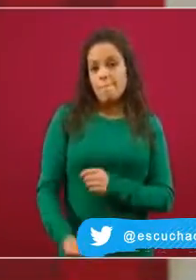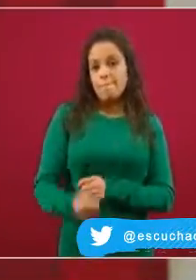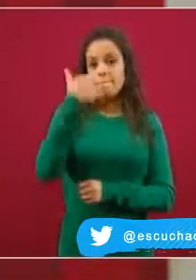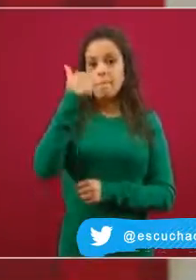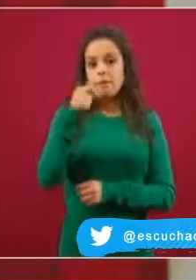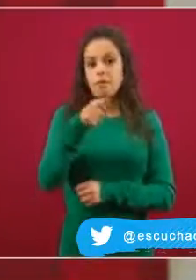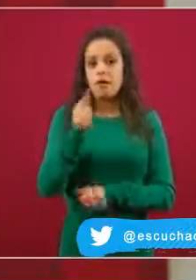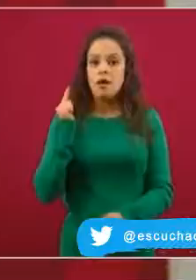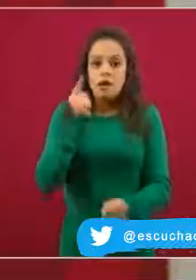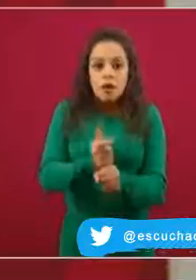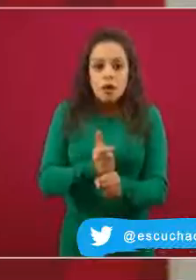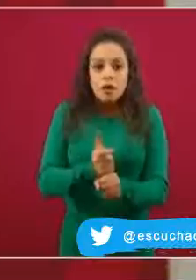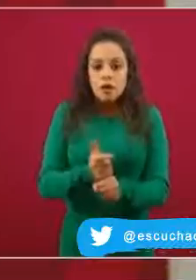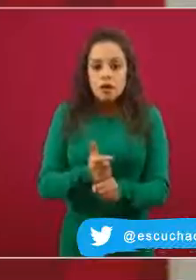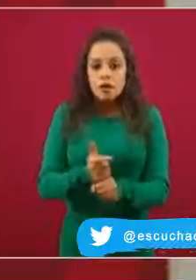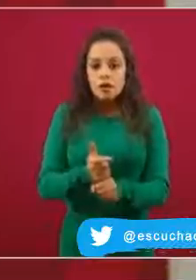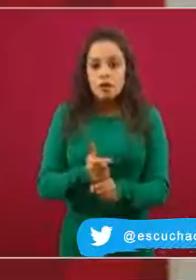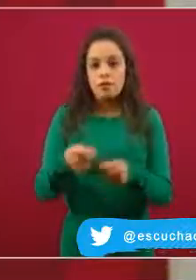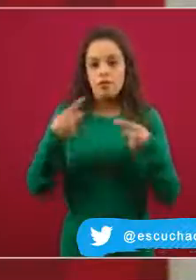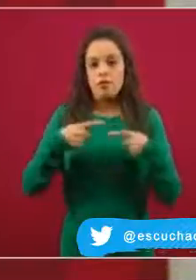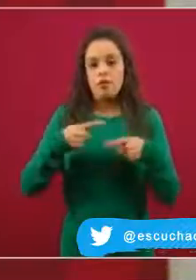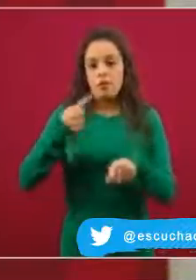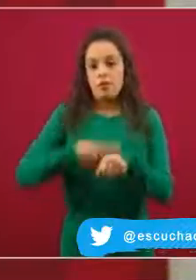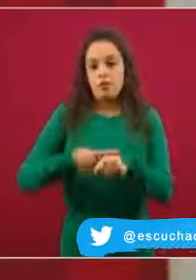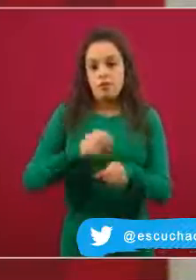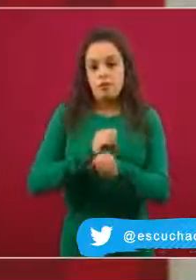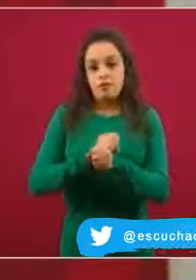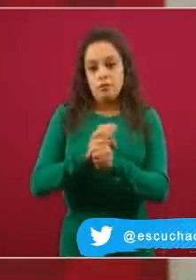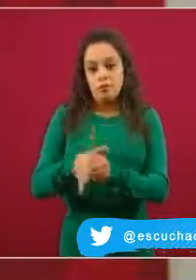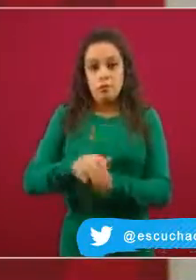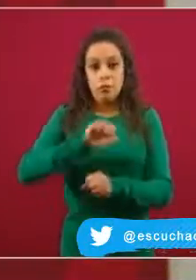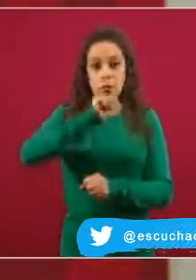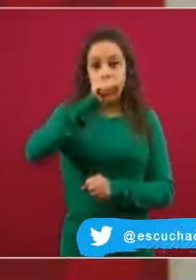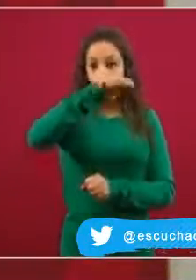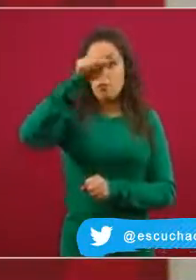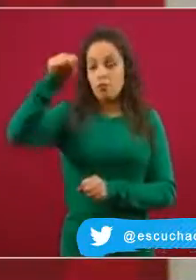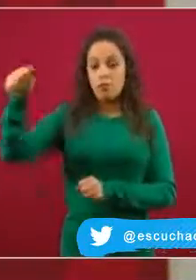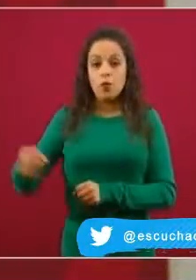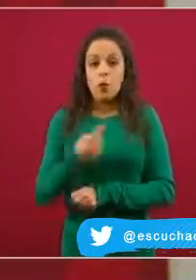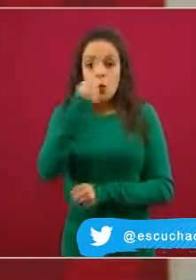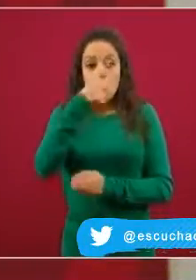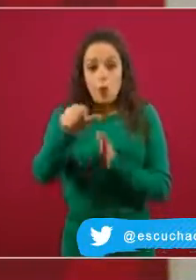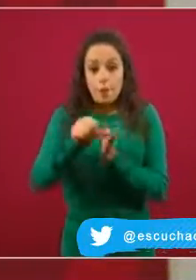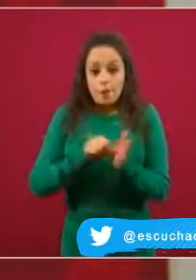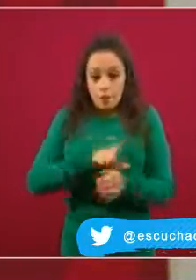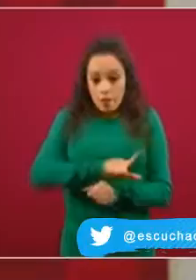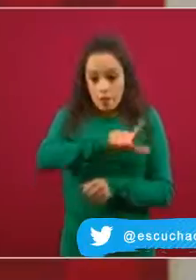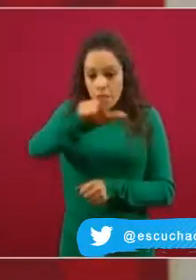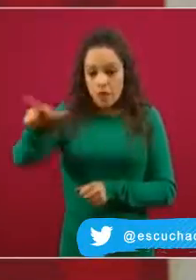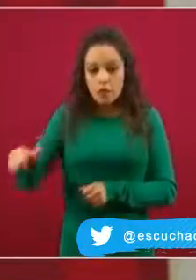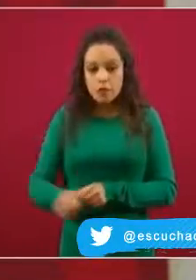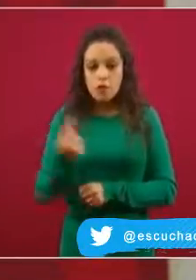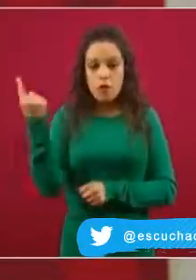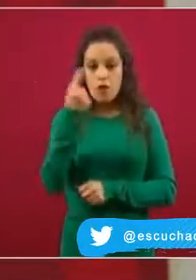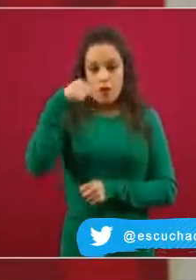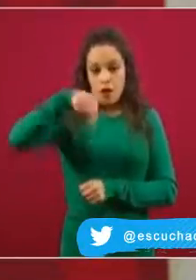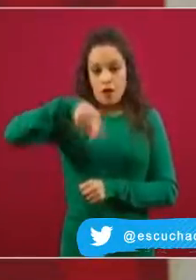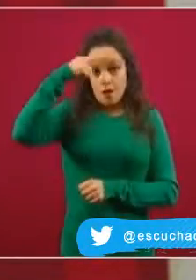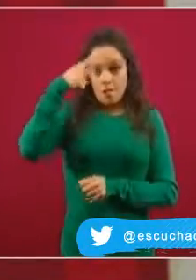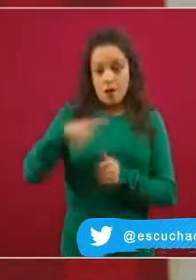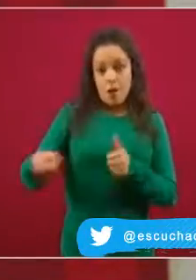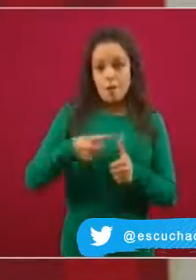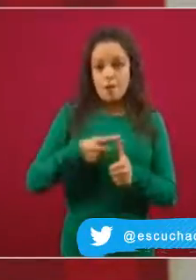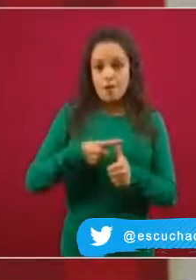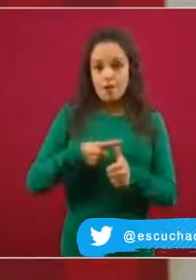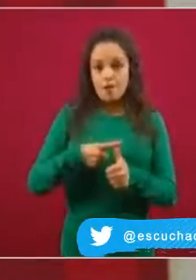inclusive el primer caso lo tuvieron un mes después de cuando fue el primer caso en la Ciudad de México, que fue el 25 de